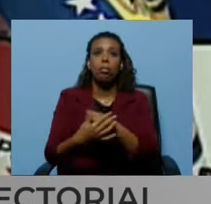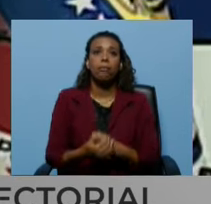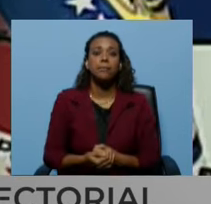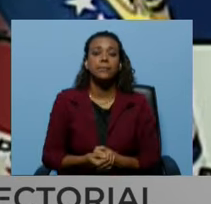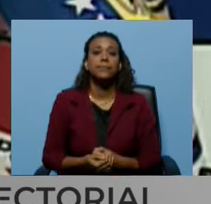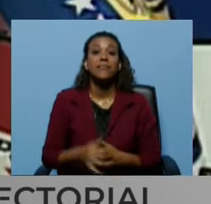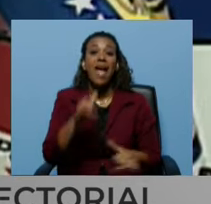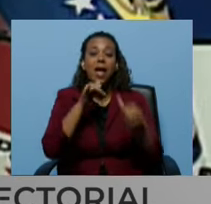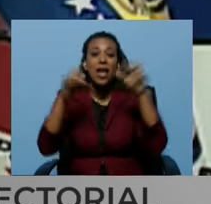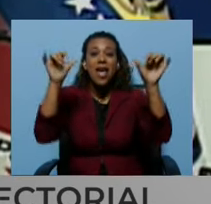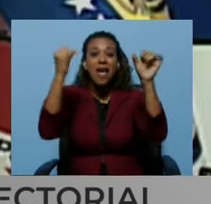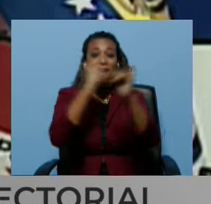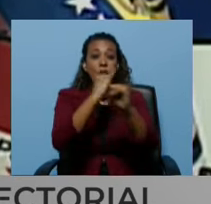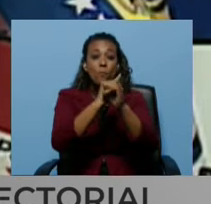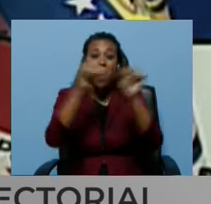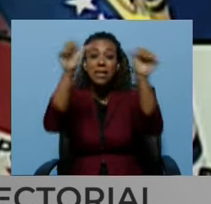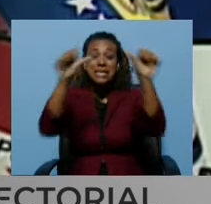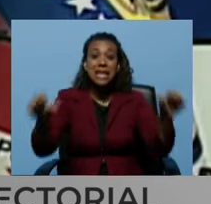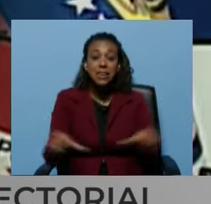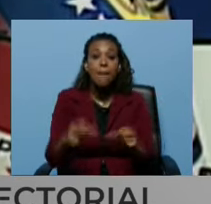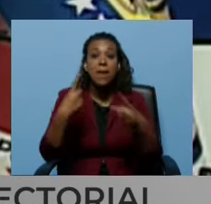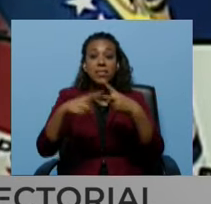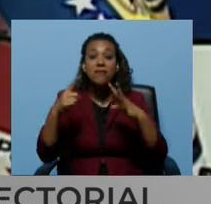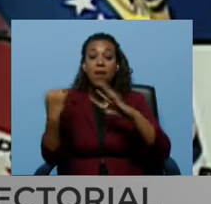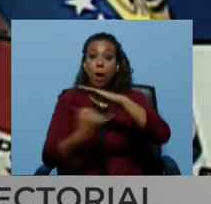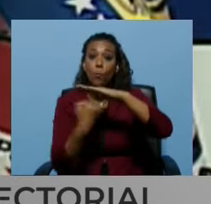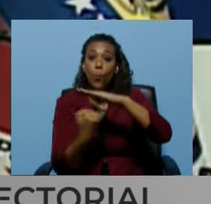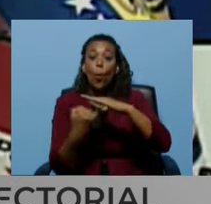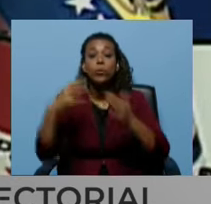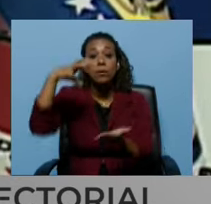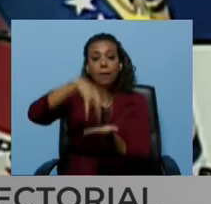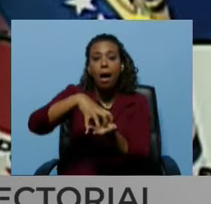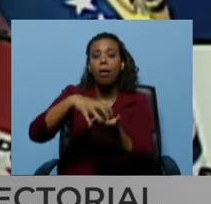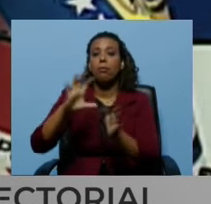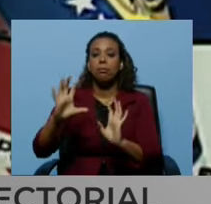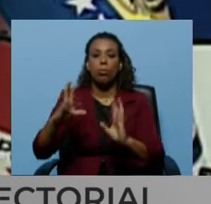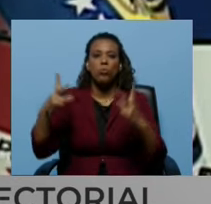Ataques informáticos a los sistemas de los organismos del Estado.